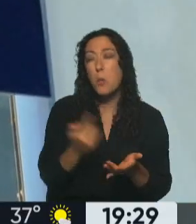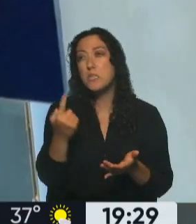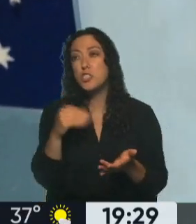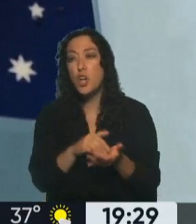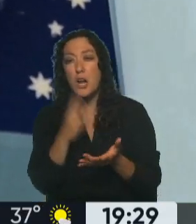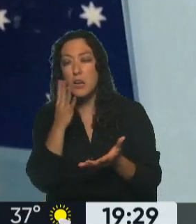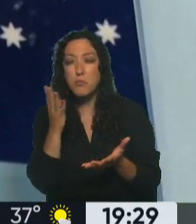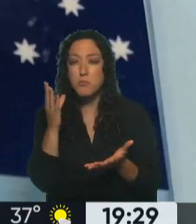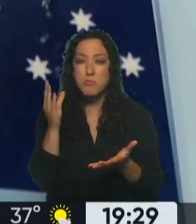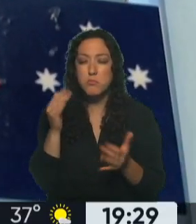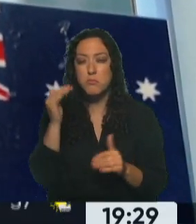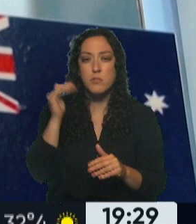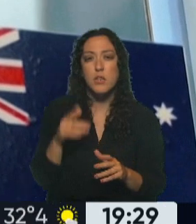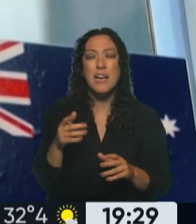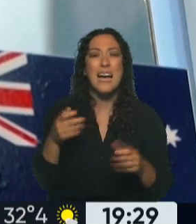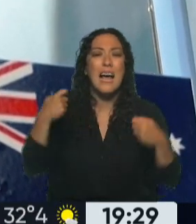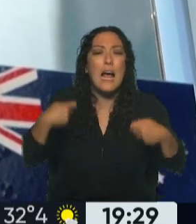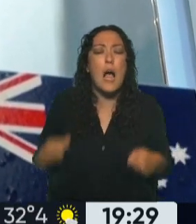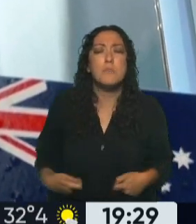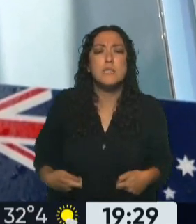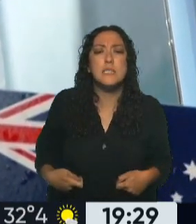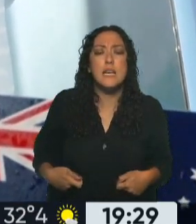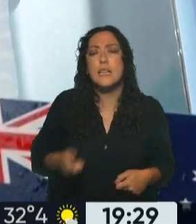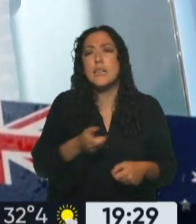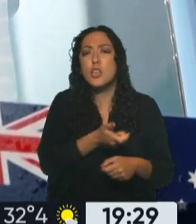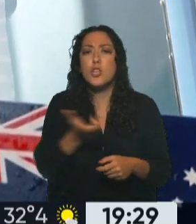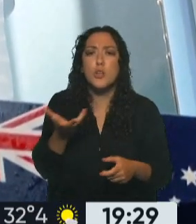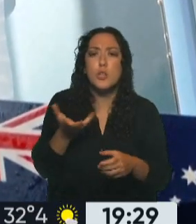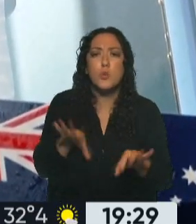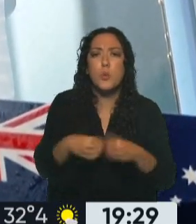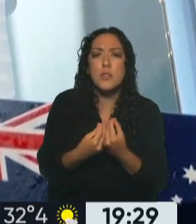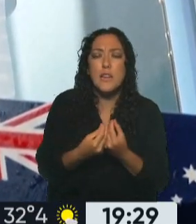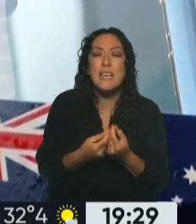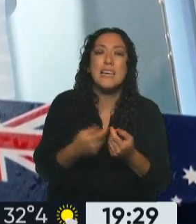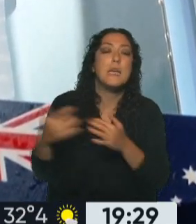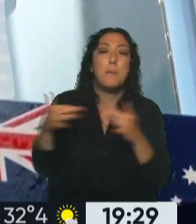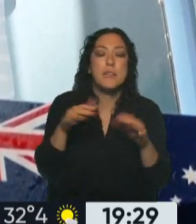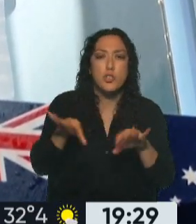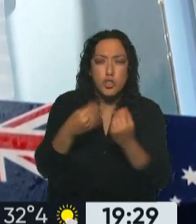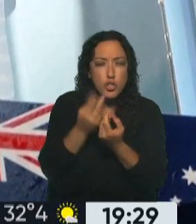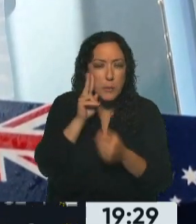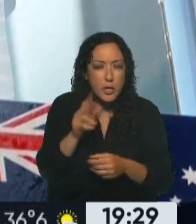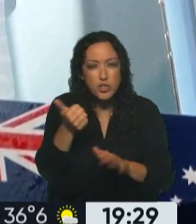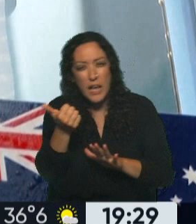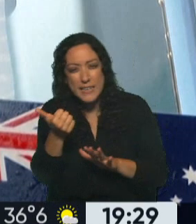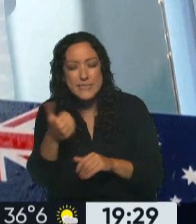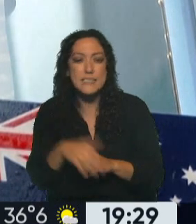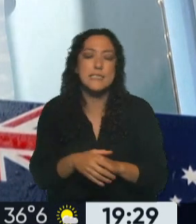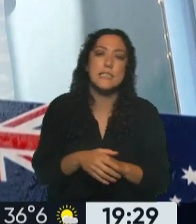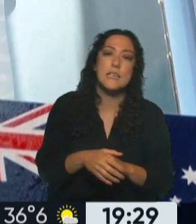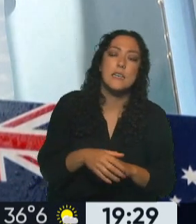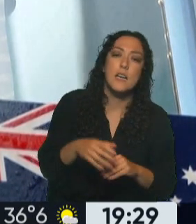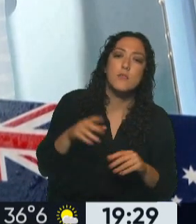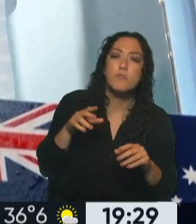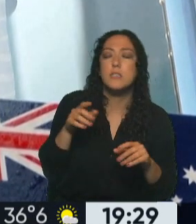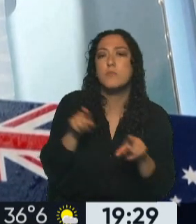ver, ¿cuántas camisetas fueron? Bueno, fueron varias de distintos partidos. Sí, ahí veo seis. Arabia Saudita, México, sí. Australia.